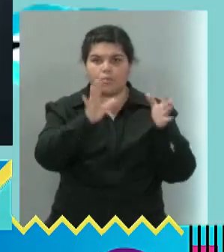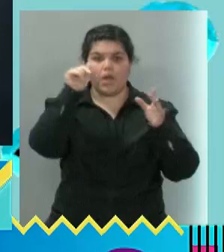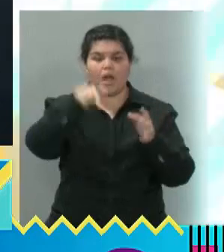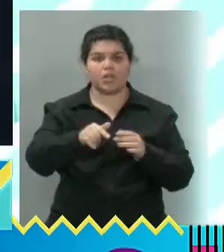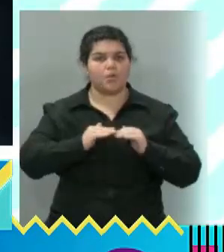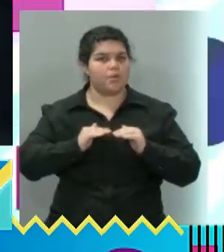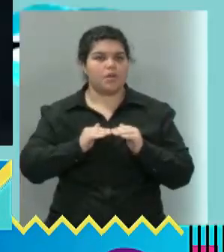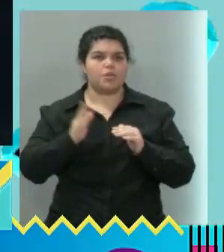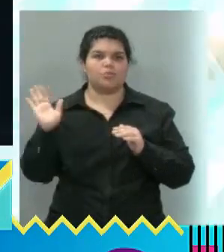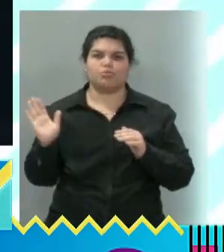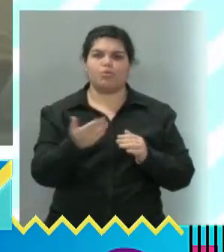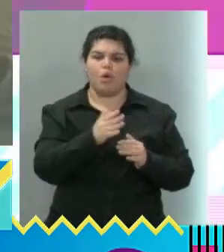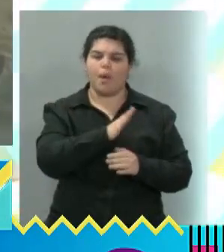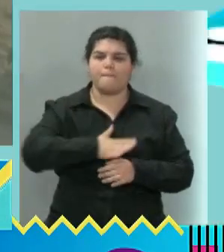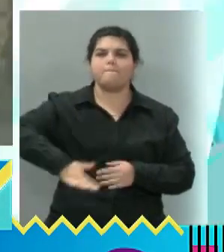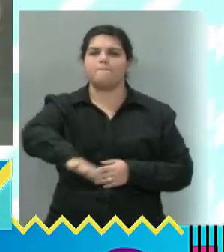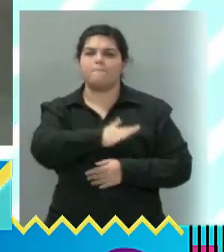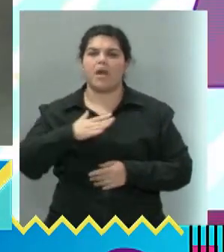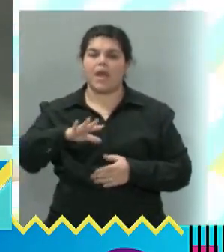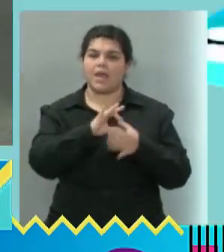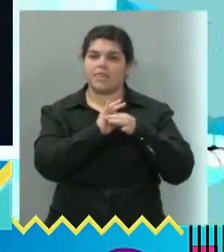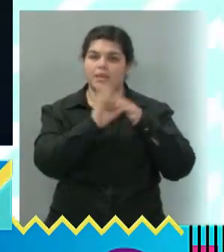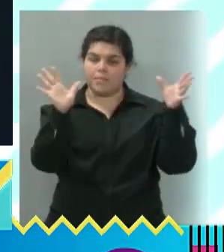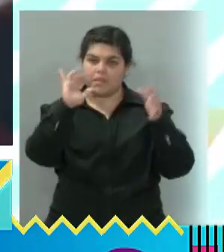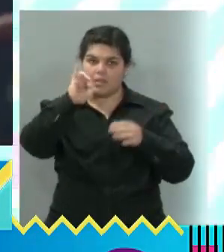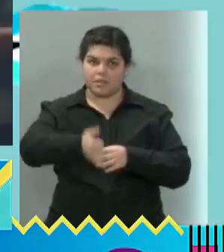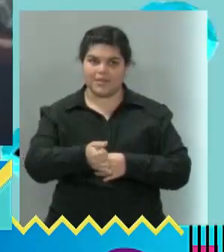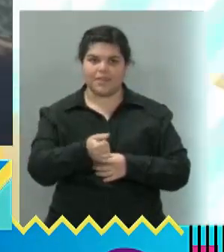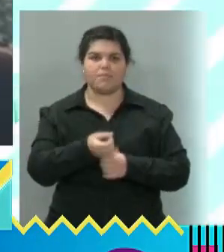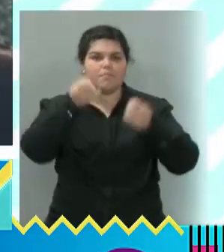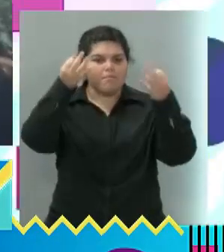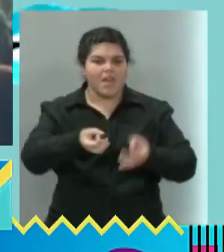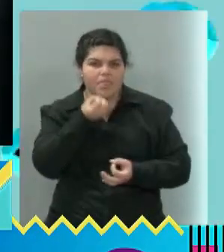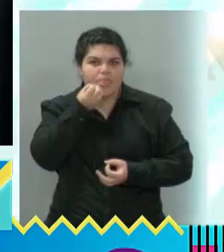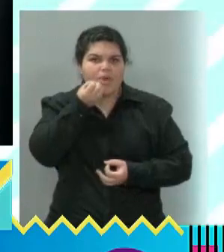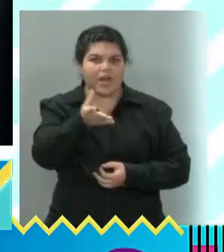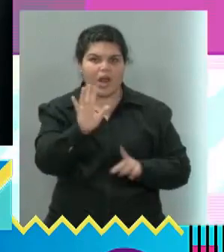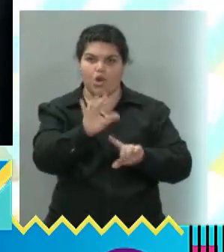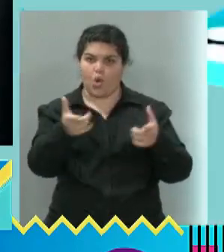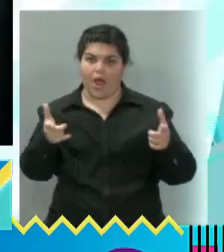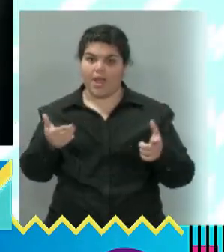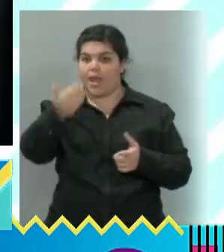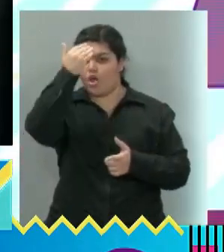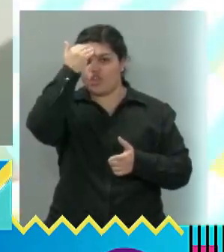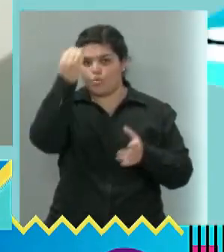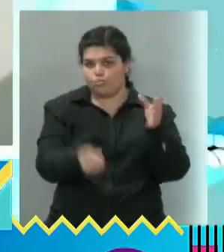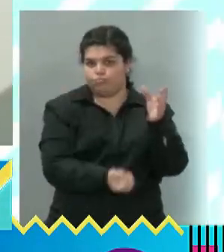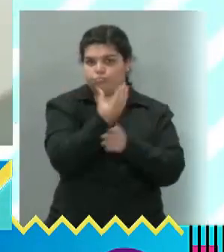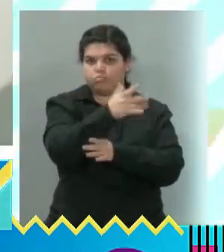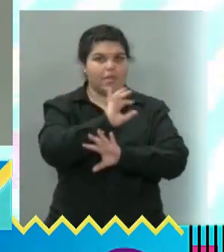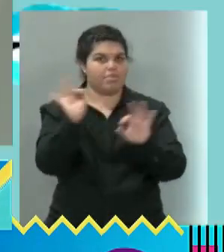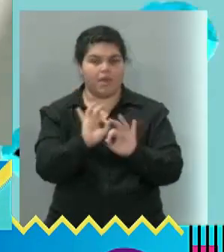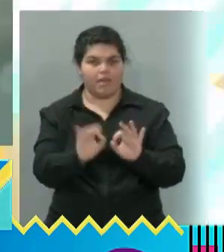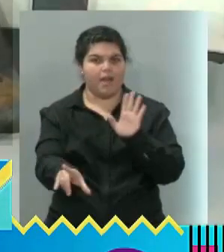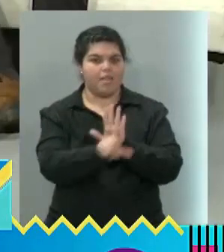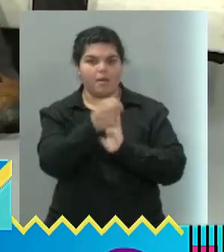independiente. Bien. No se declara la independencia ni se elabora una constitución, pero sienta las bases. Sienta